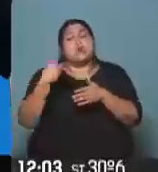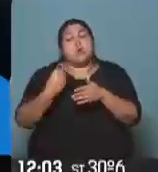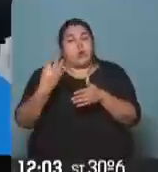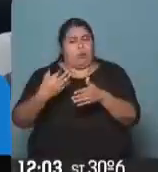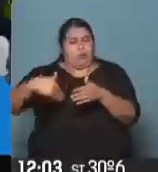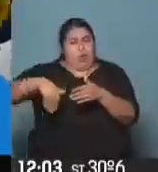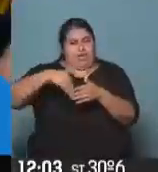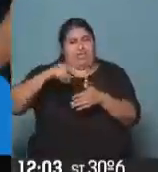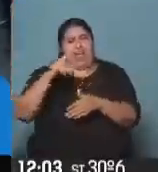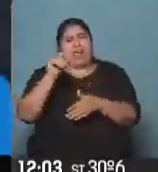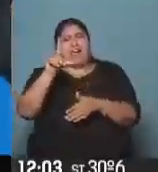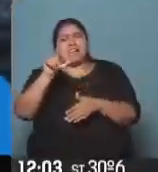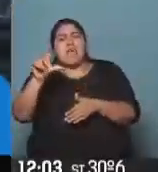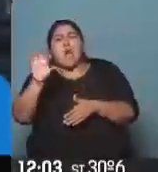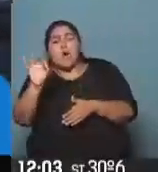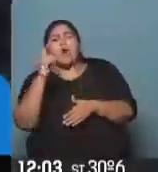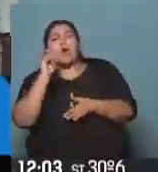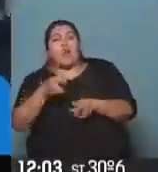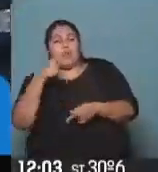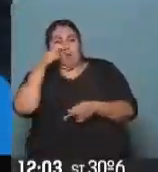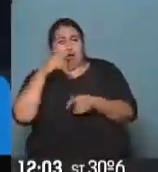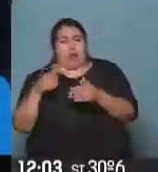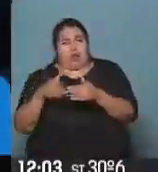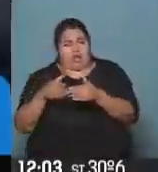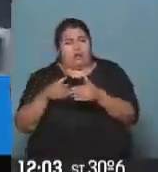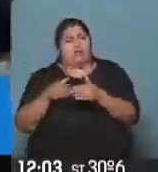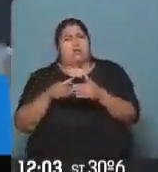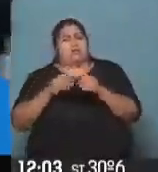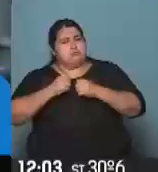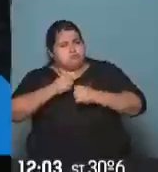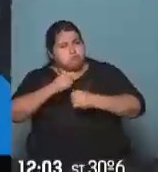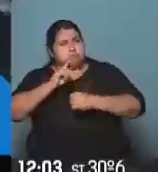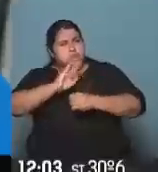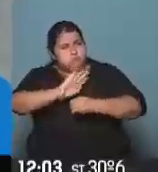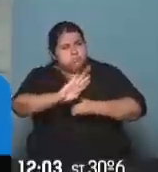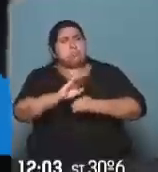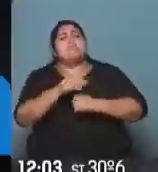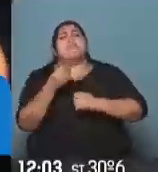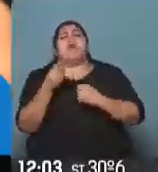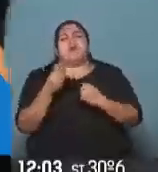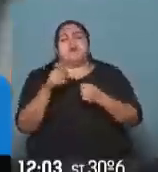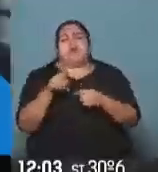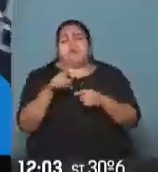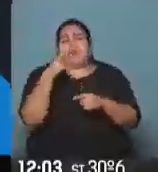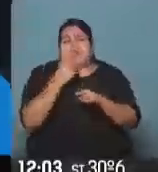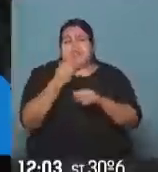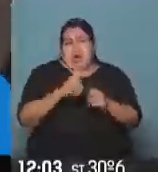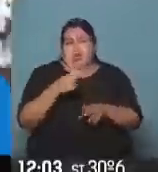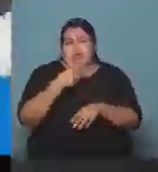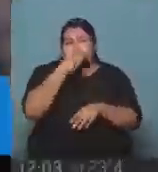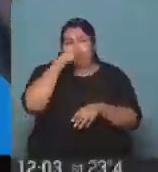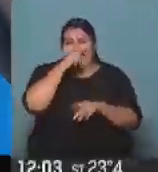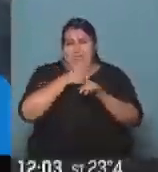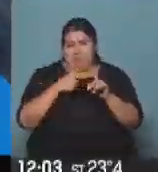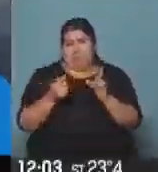mencionaba, Callao y Corrientes. Hubo incidentes, enfrentamientos. Comenzó, como le decíamos, aproximadamente a las 7:30 de